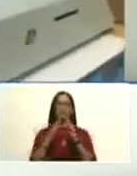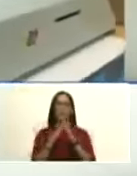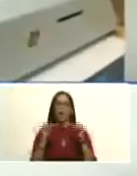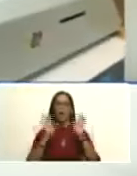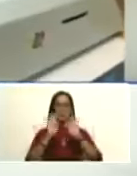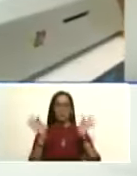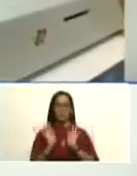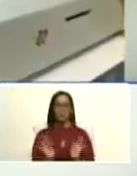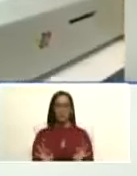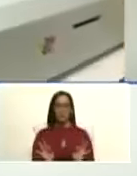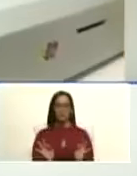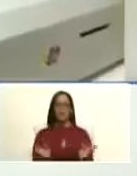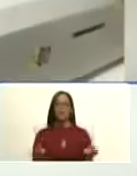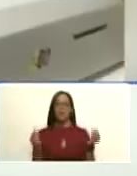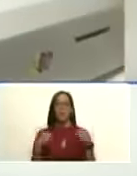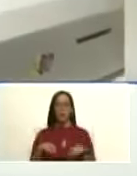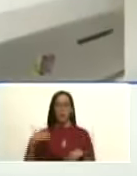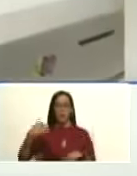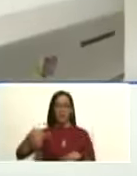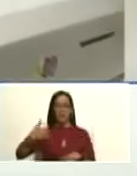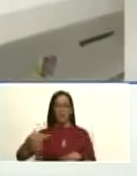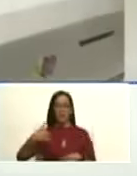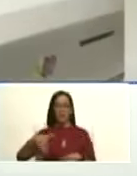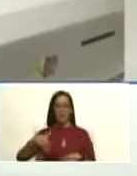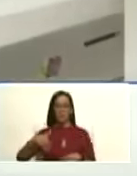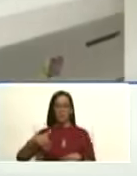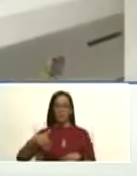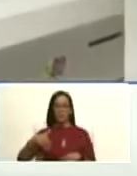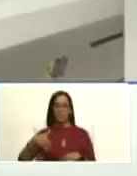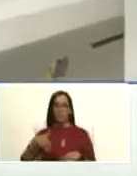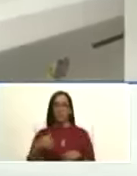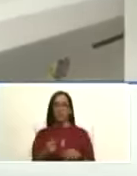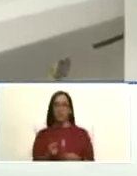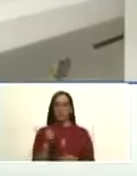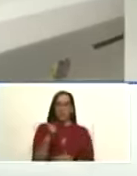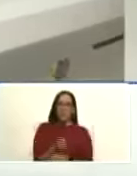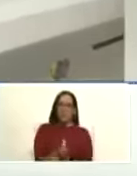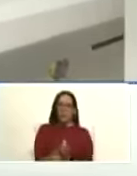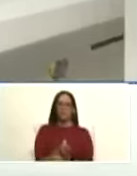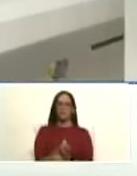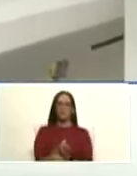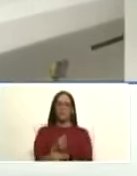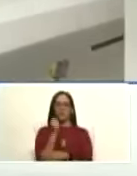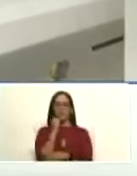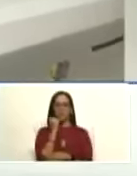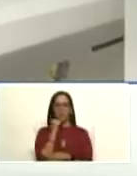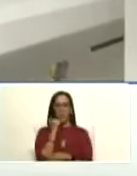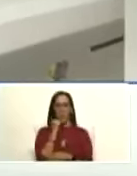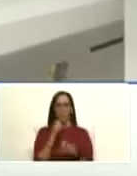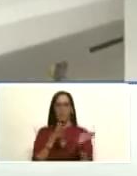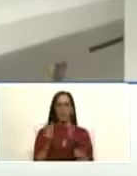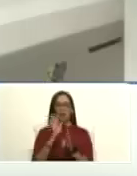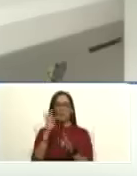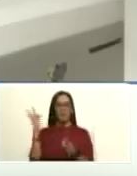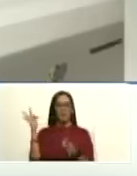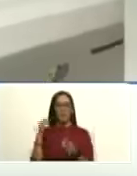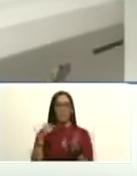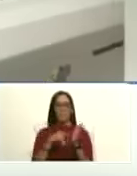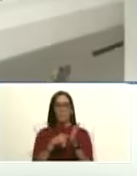medios, conforme al derecho, la línea impuesta fraudulentamente por el laudo arbitral de París